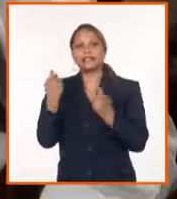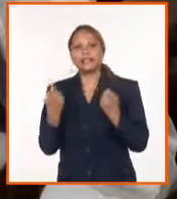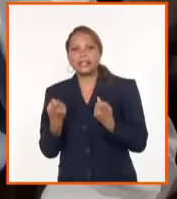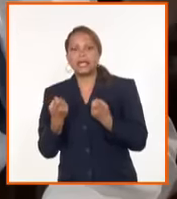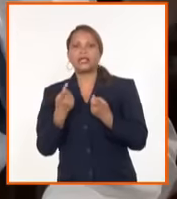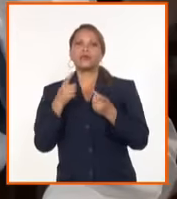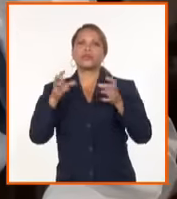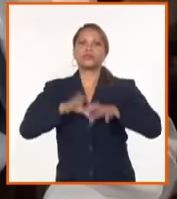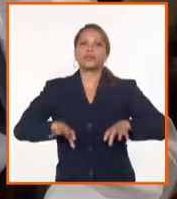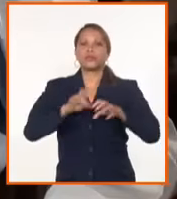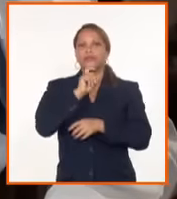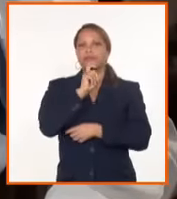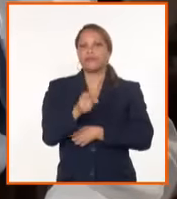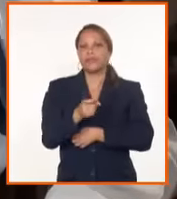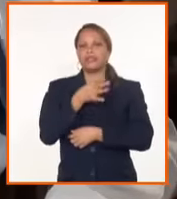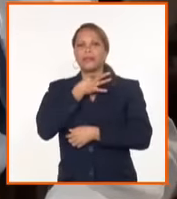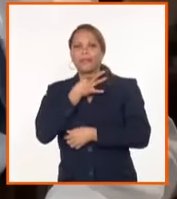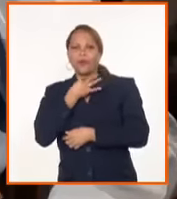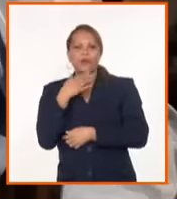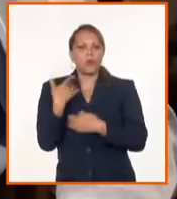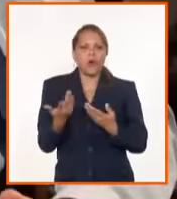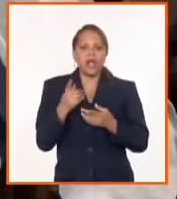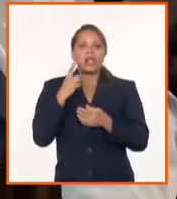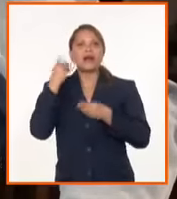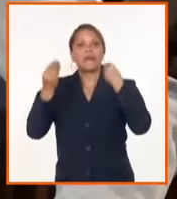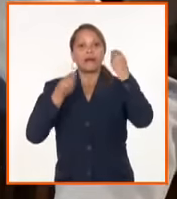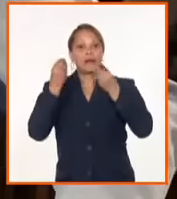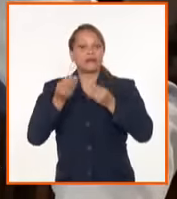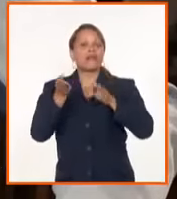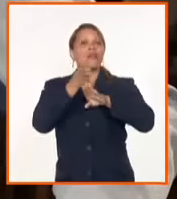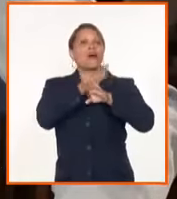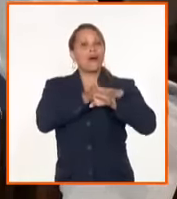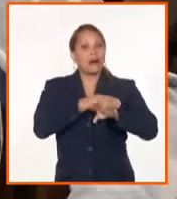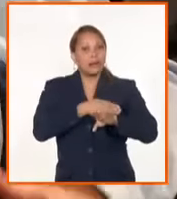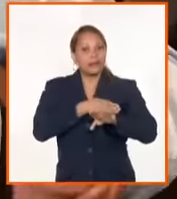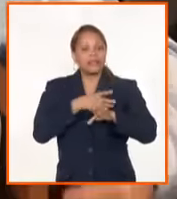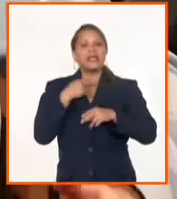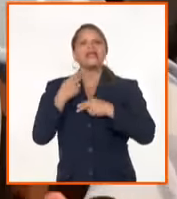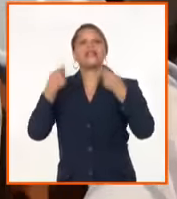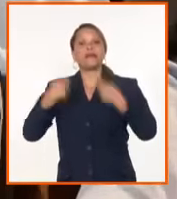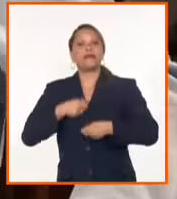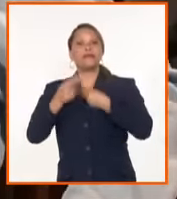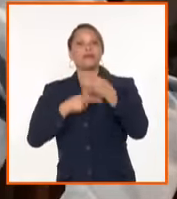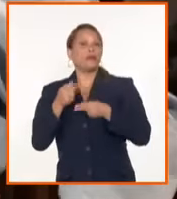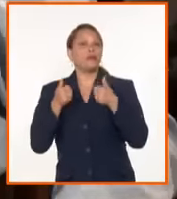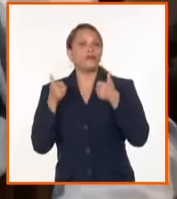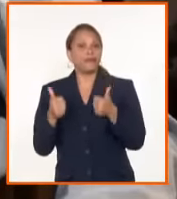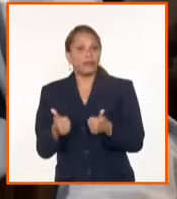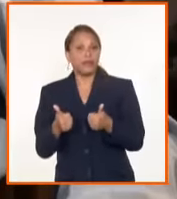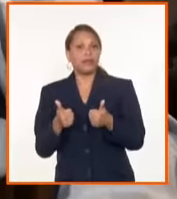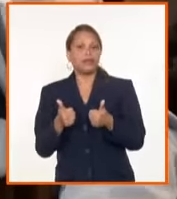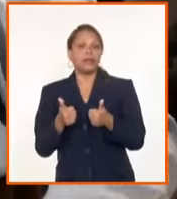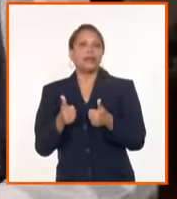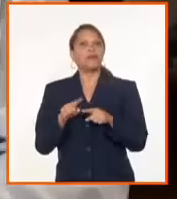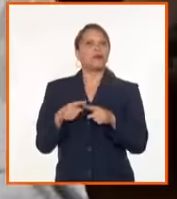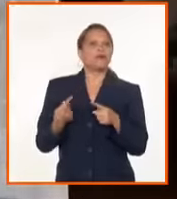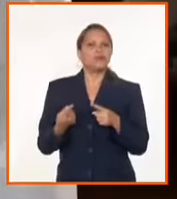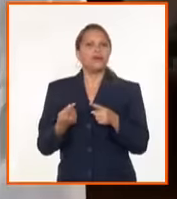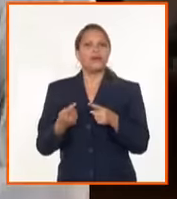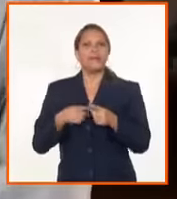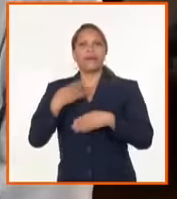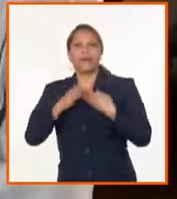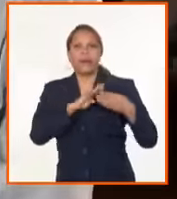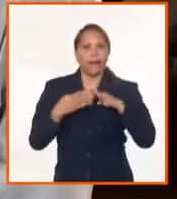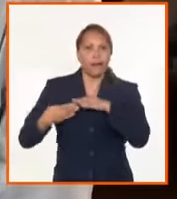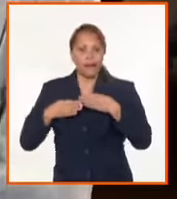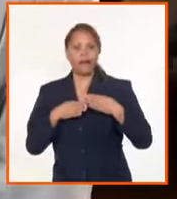situaciones de vulnerabilidad. Pero eso lo tenemos que hacer bien, porque si no creamos más conflictos. Y de todas